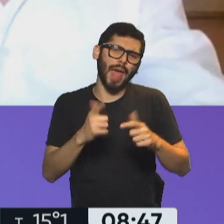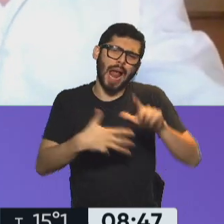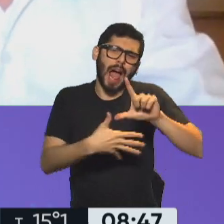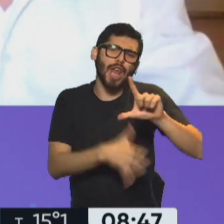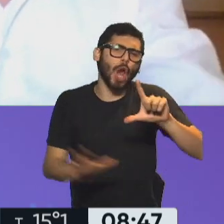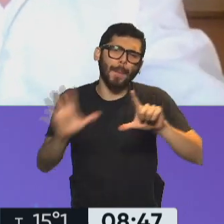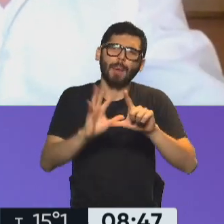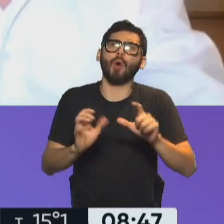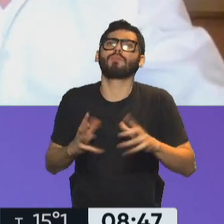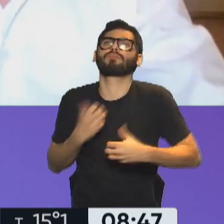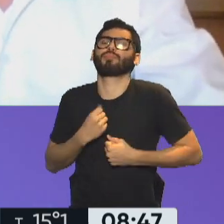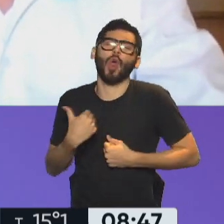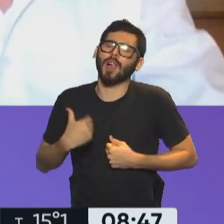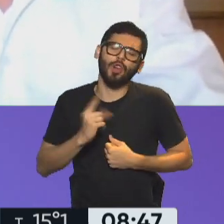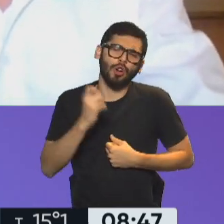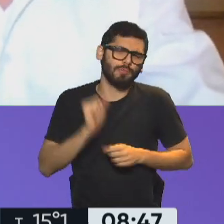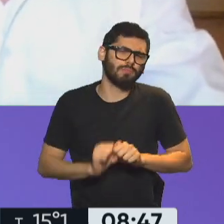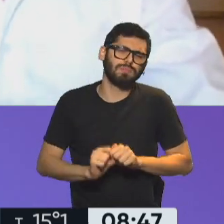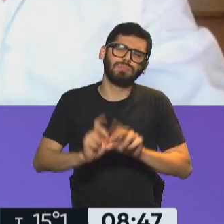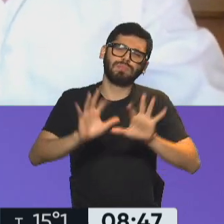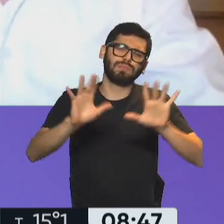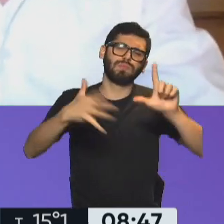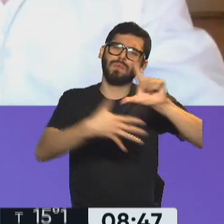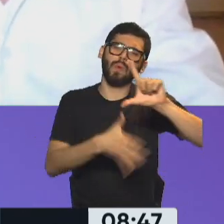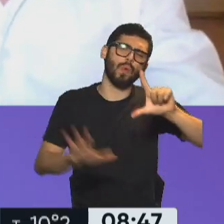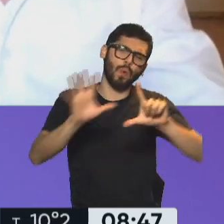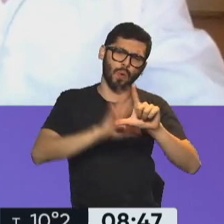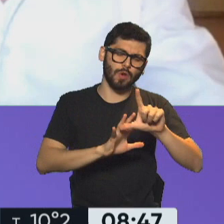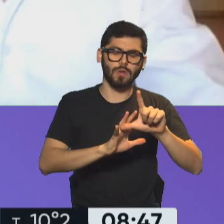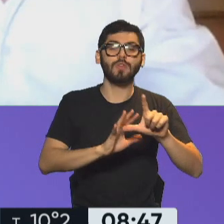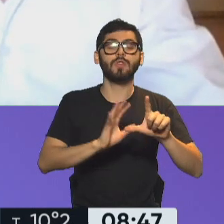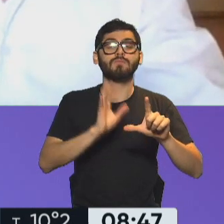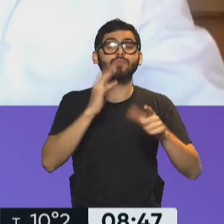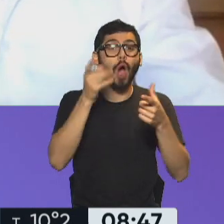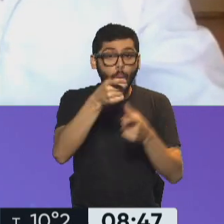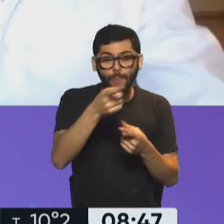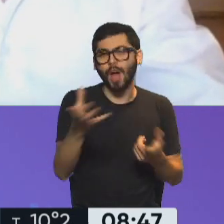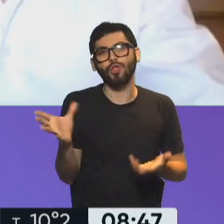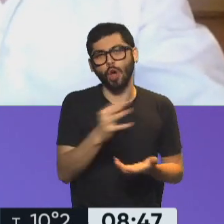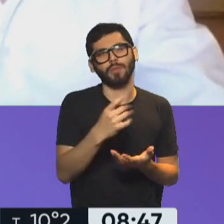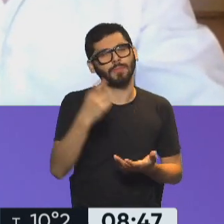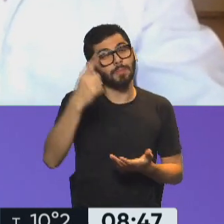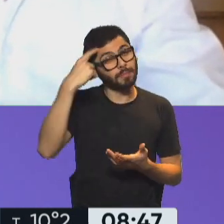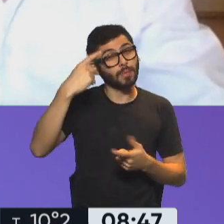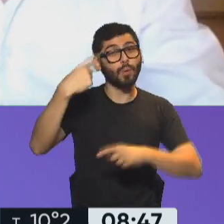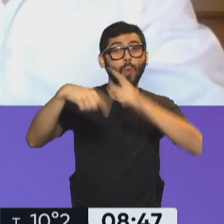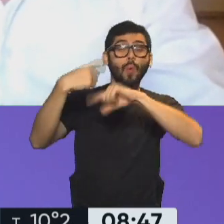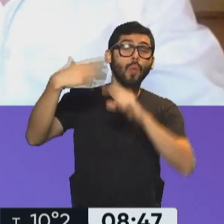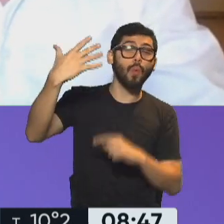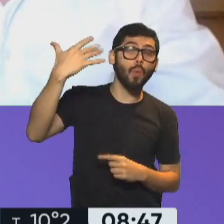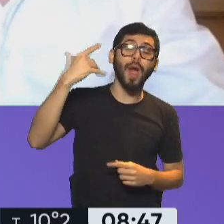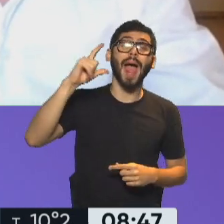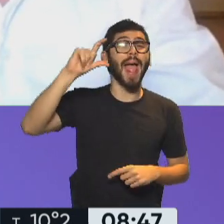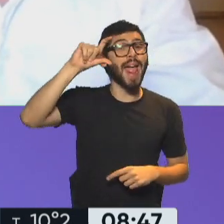trasciende fronteras como pocos personajes latinoamericanos. Y para eso los invito a vos y a todos a viajar en el tiempo a enero